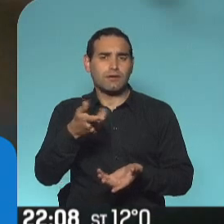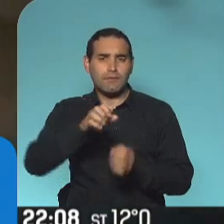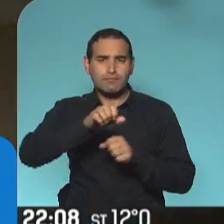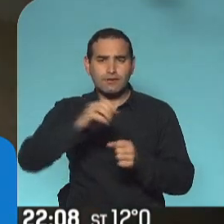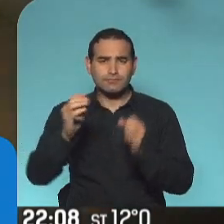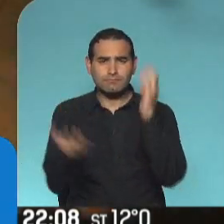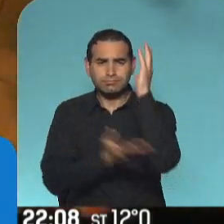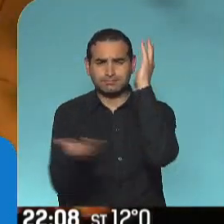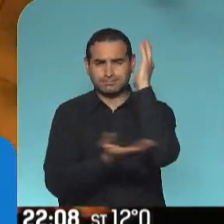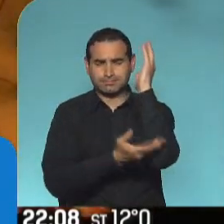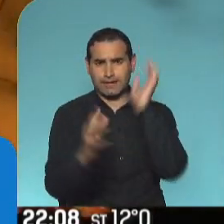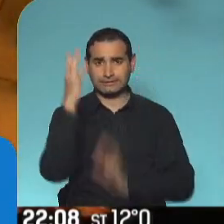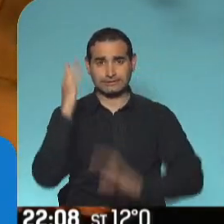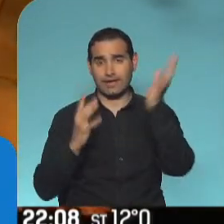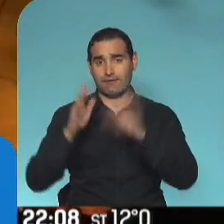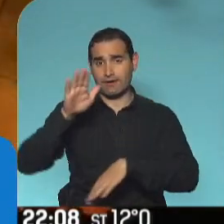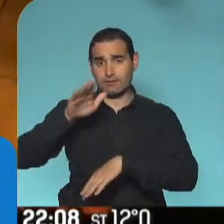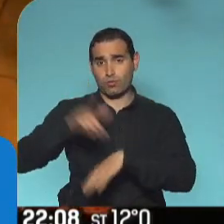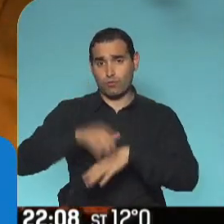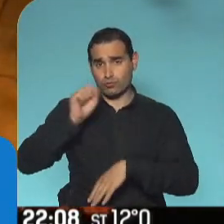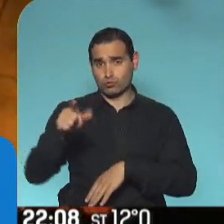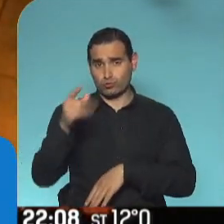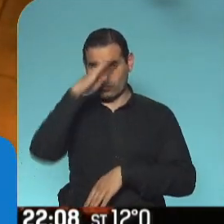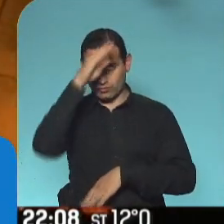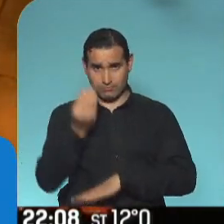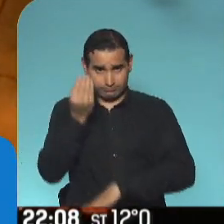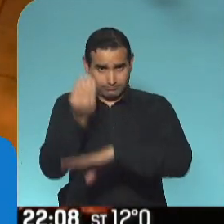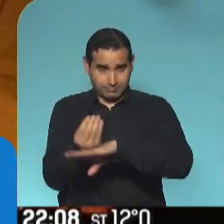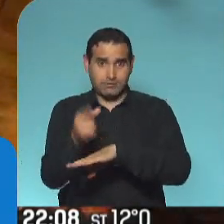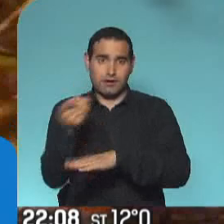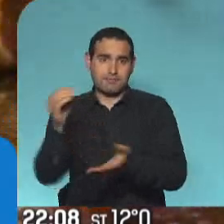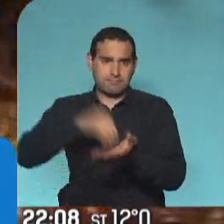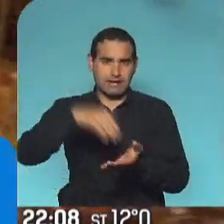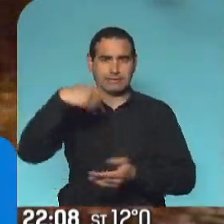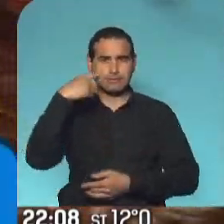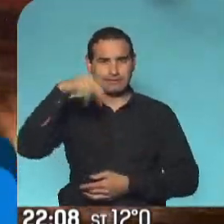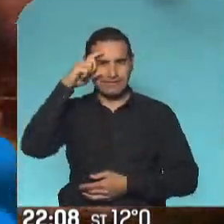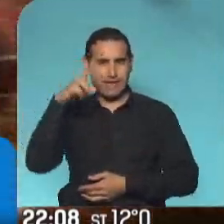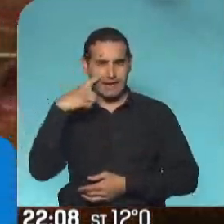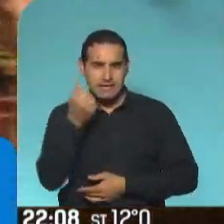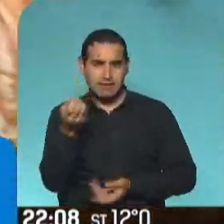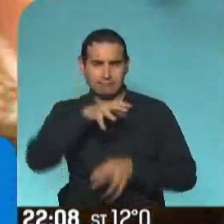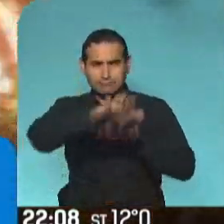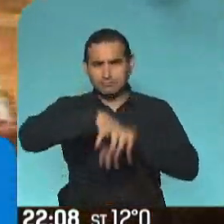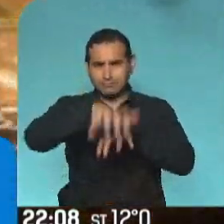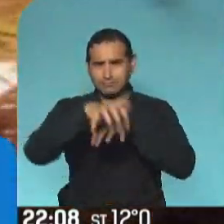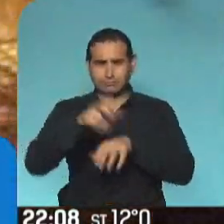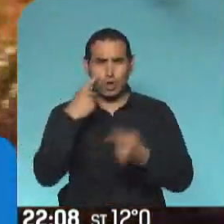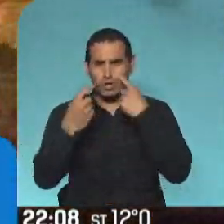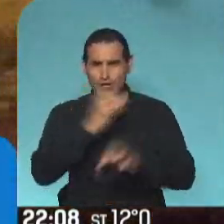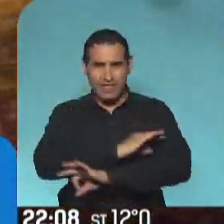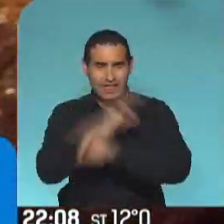deforestación de la selva desde que Bolsonaro llegó al poder, sumadas a la minería y agricultura descontroladas, los